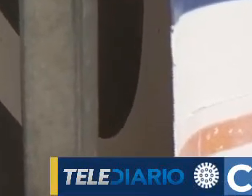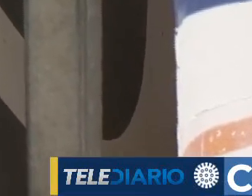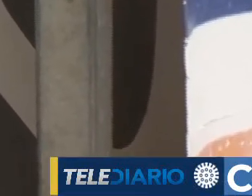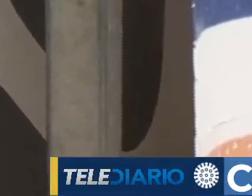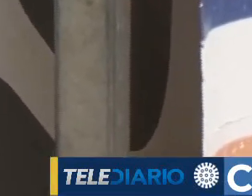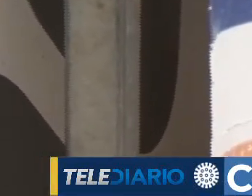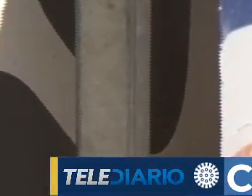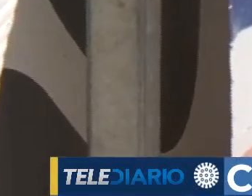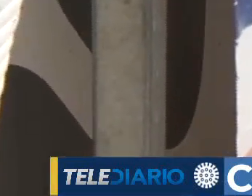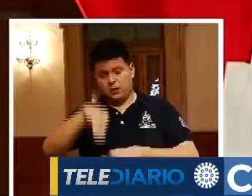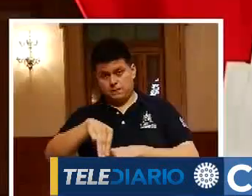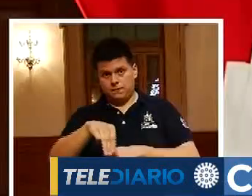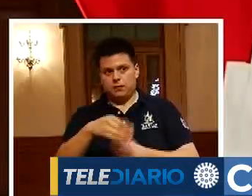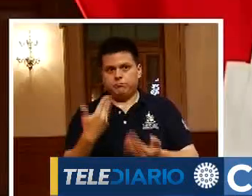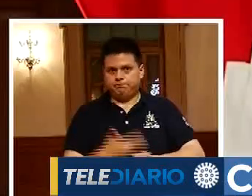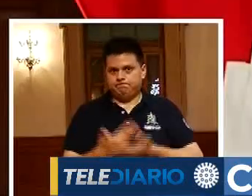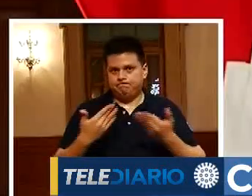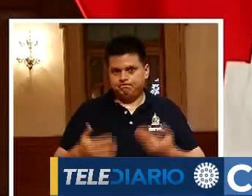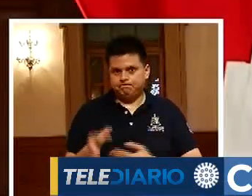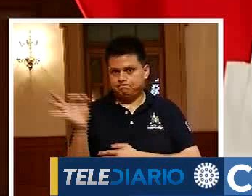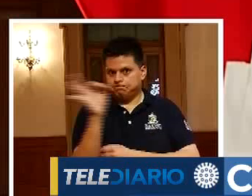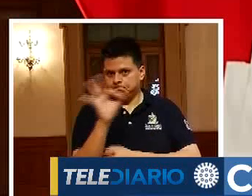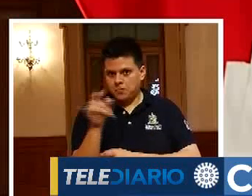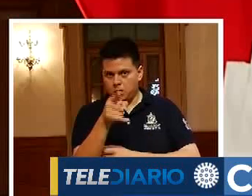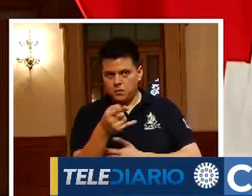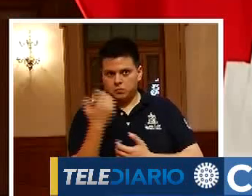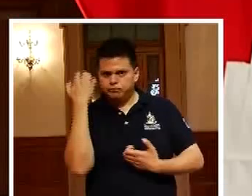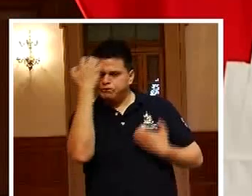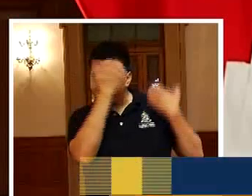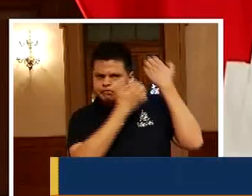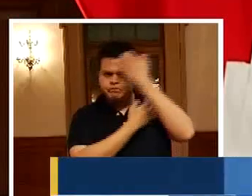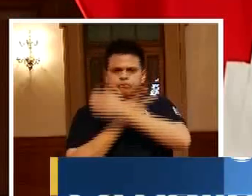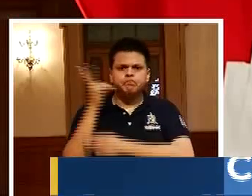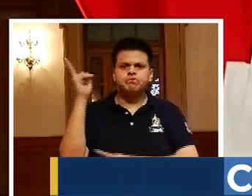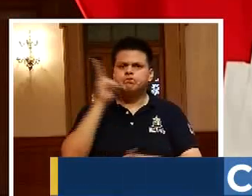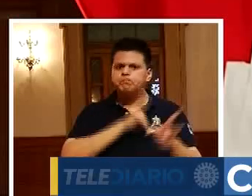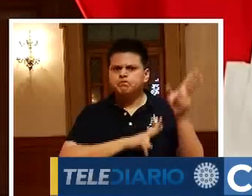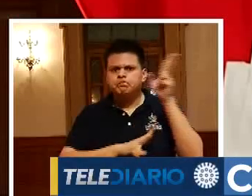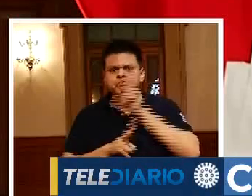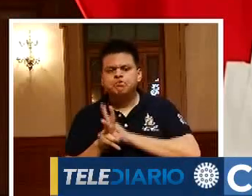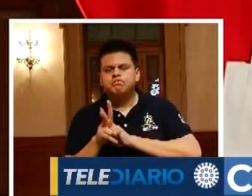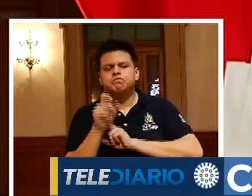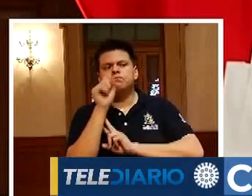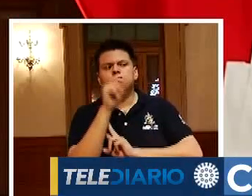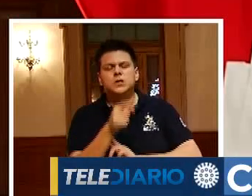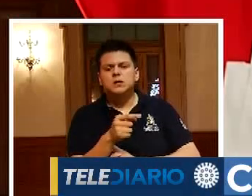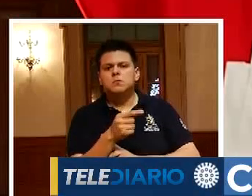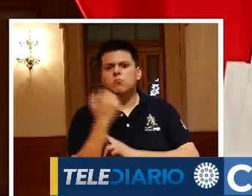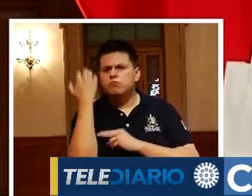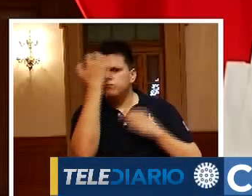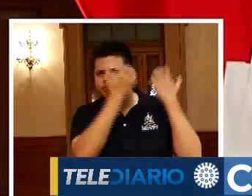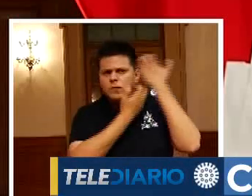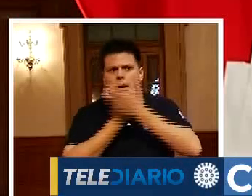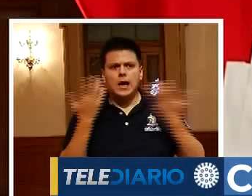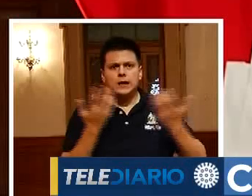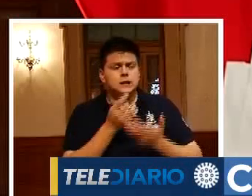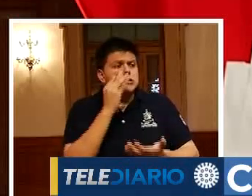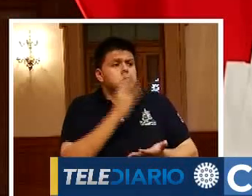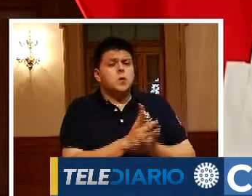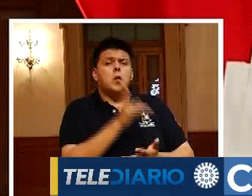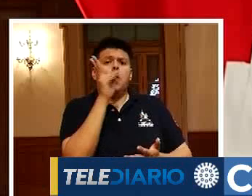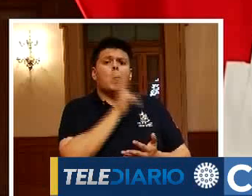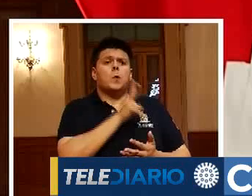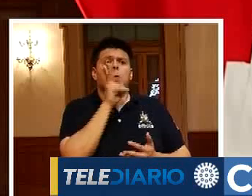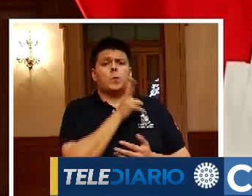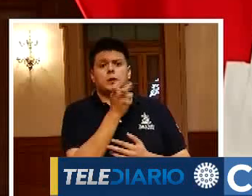lo haría al inicio. Si tú te quieres diagnosticar a través de estas pruebas, lo único que te va a decir la